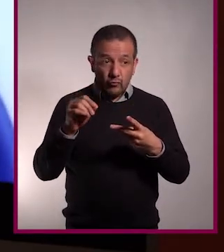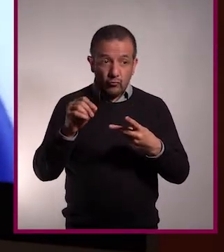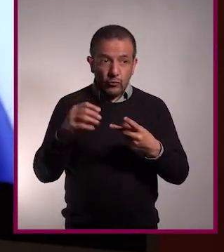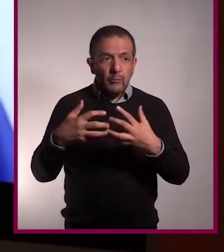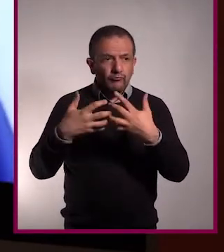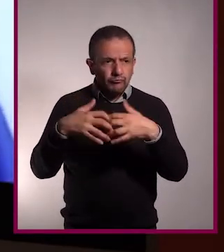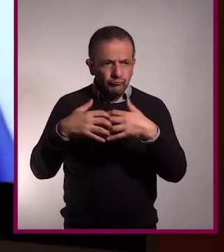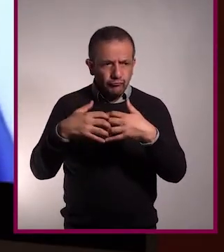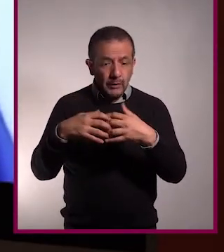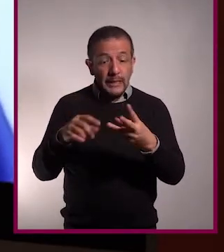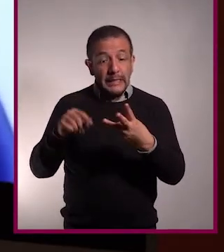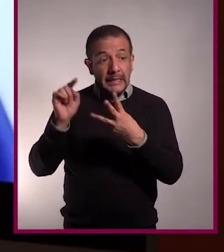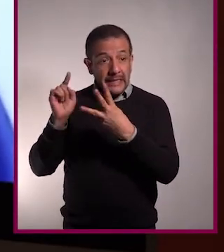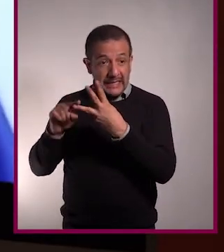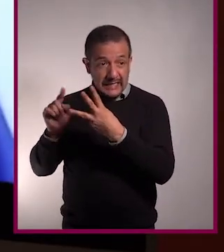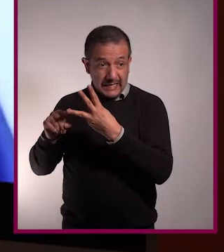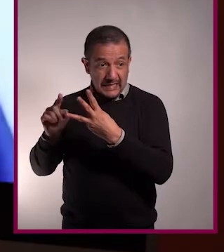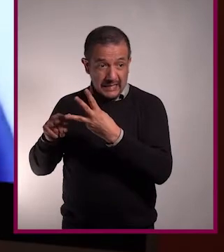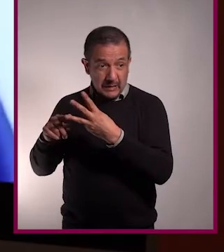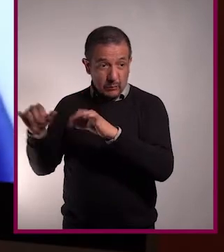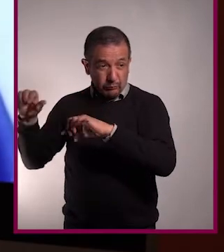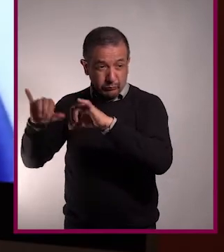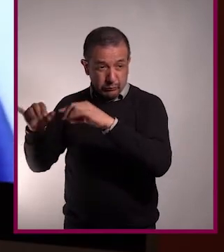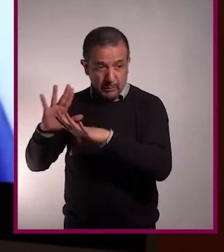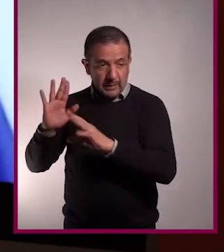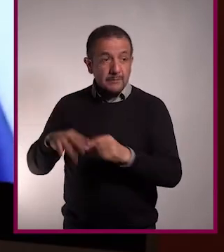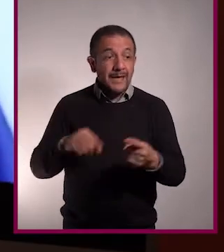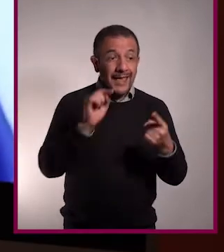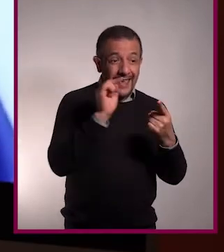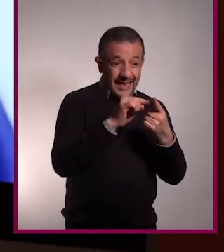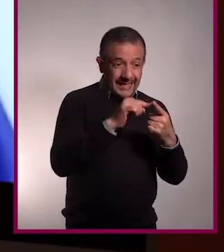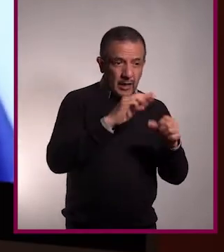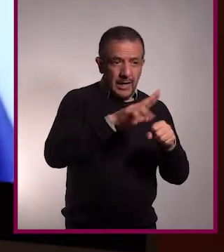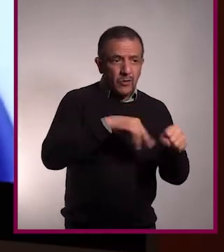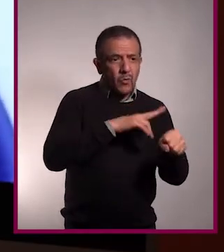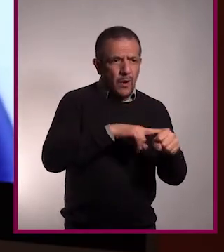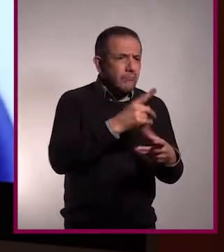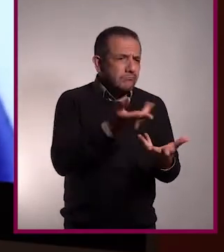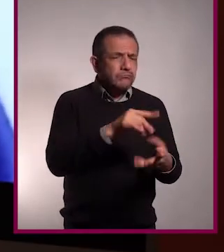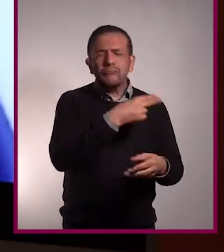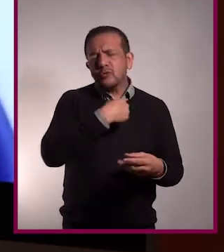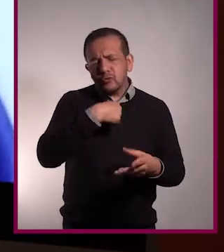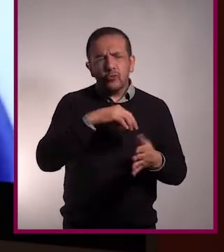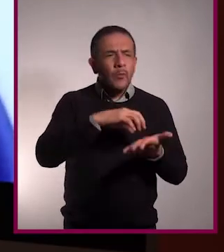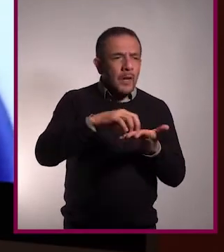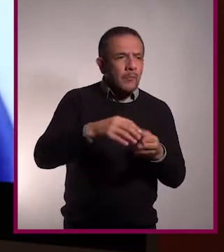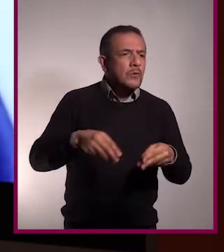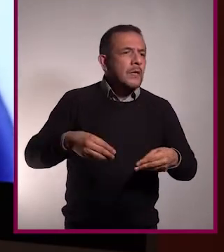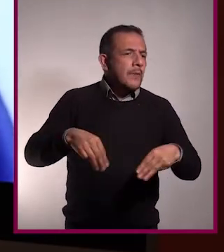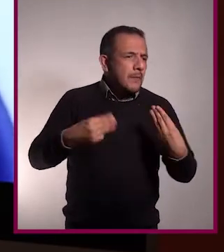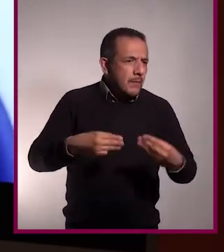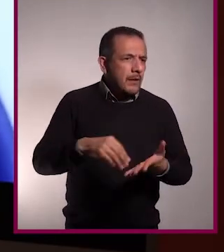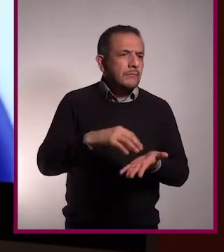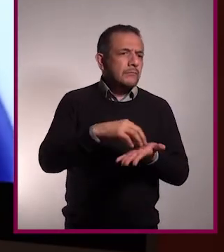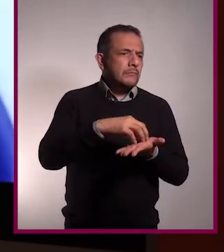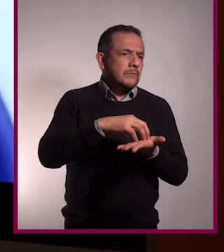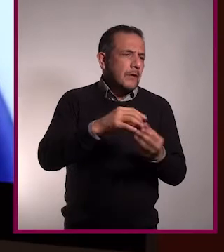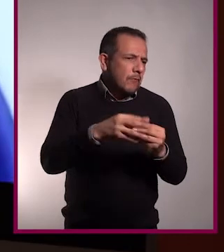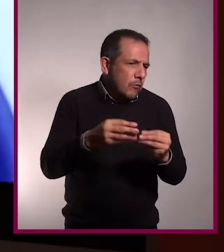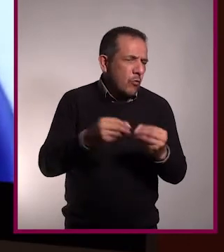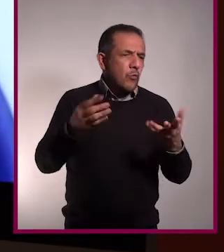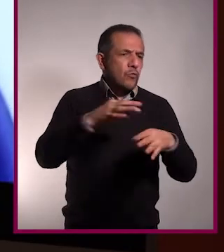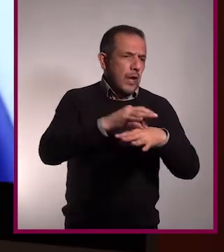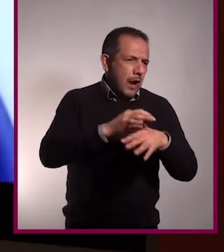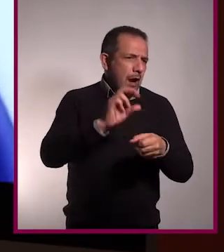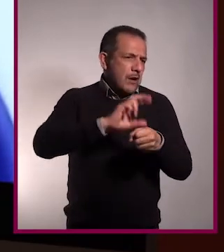los ultraprocesados. Entonces, ¿cuáles son los alimentos mínimamente procesados o los alimentos naturales? Pues son aquellos que compramos en el